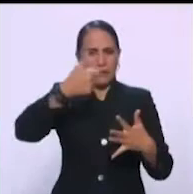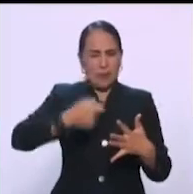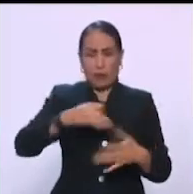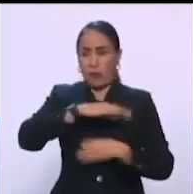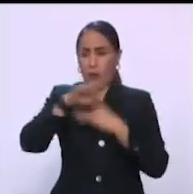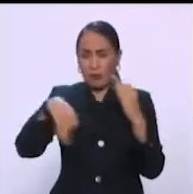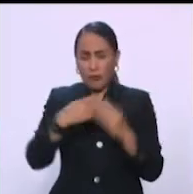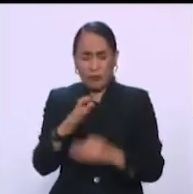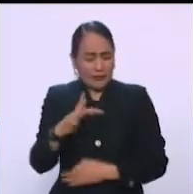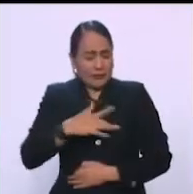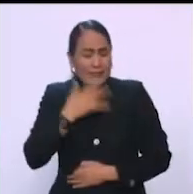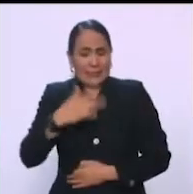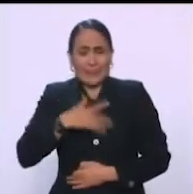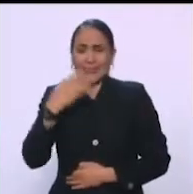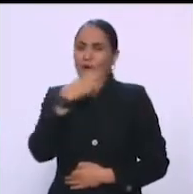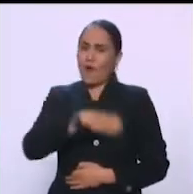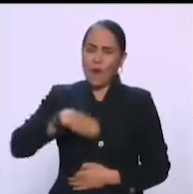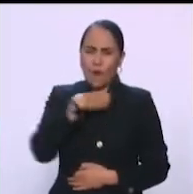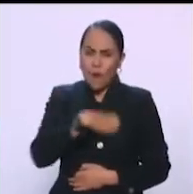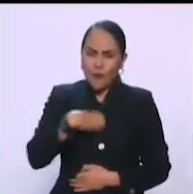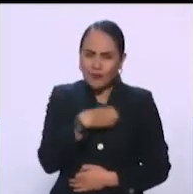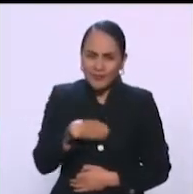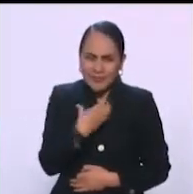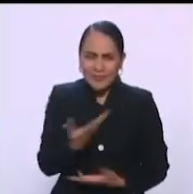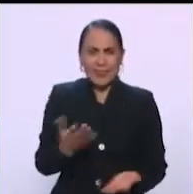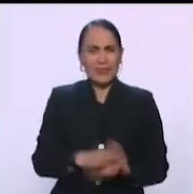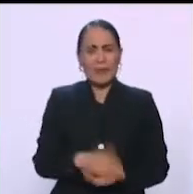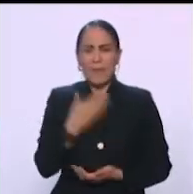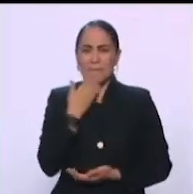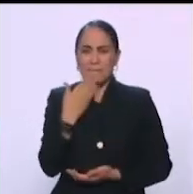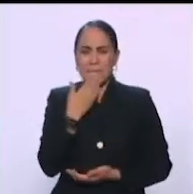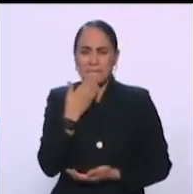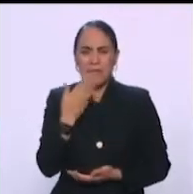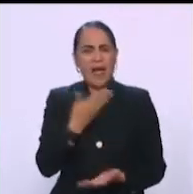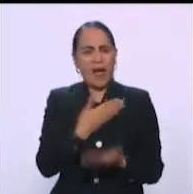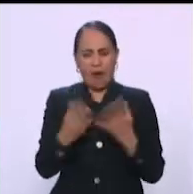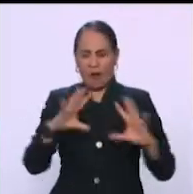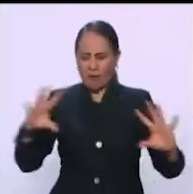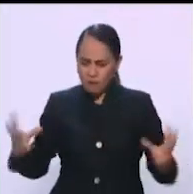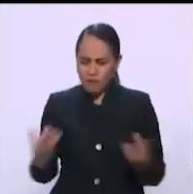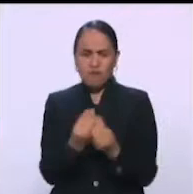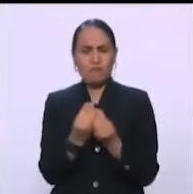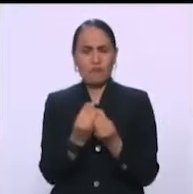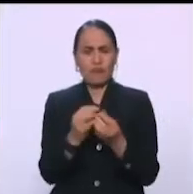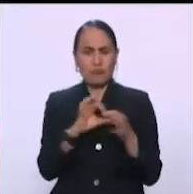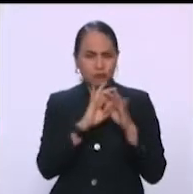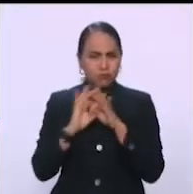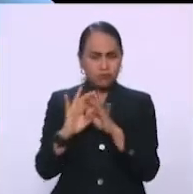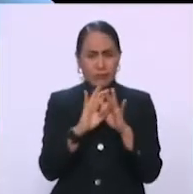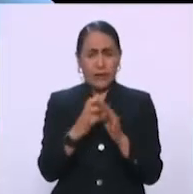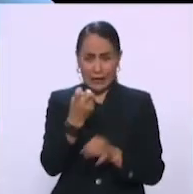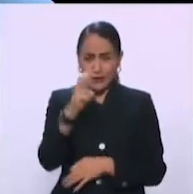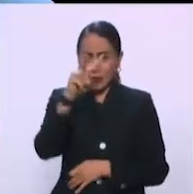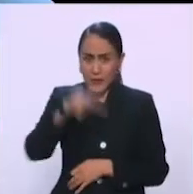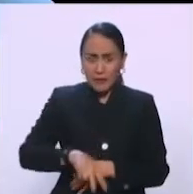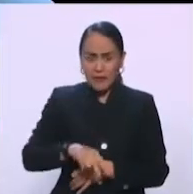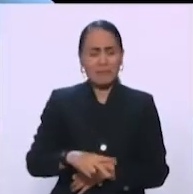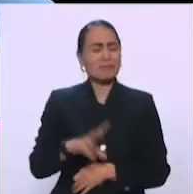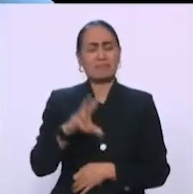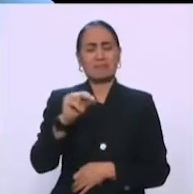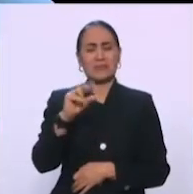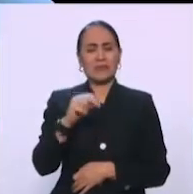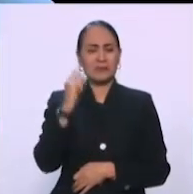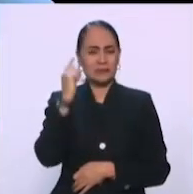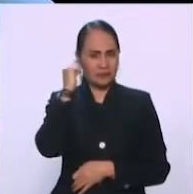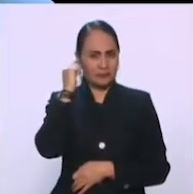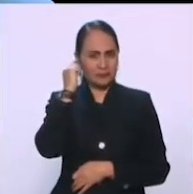así, pues muy contentos, ¿no? Y en una especie de discurso unificado, no es así. Somos el primer